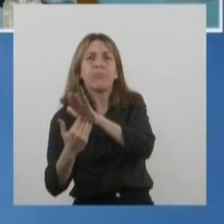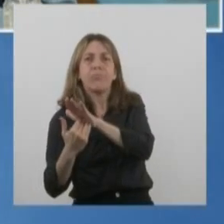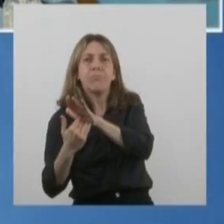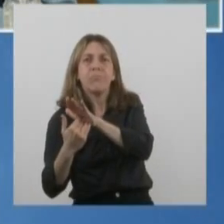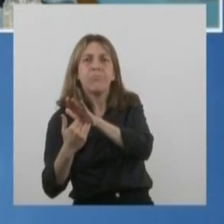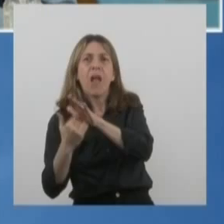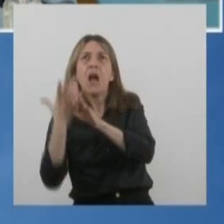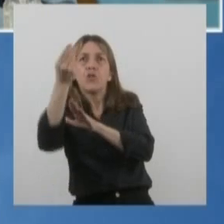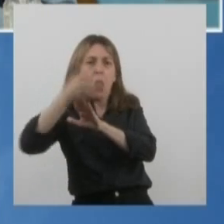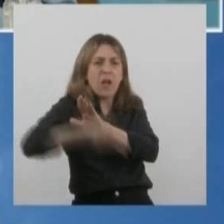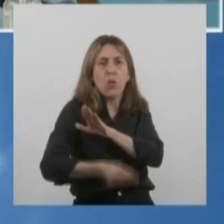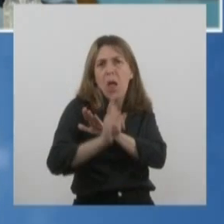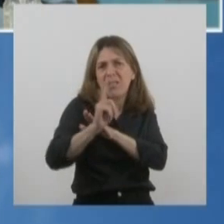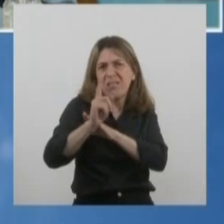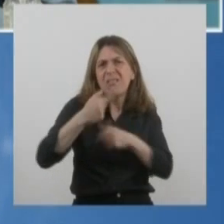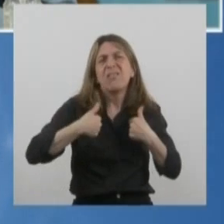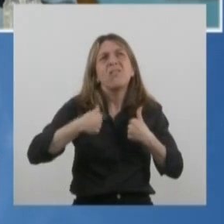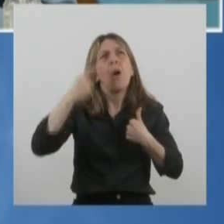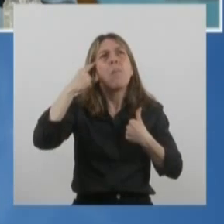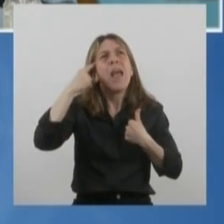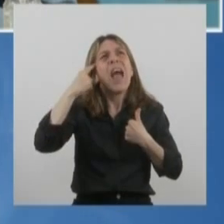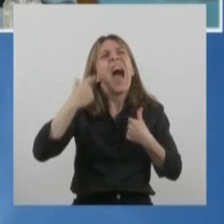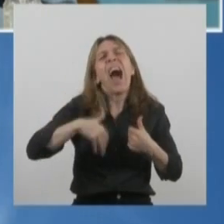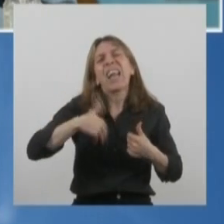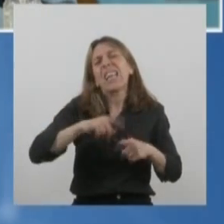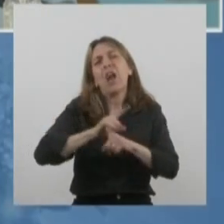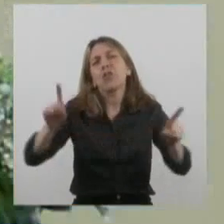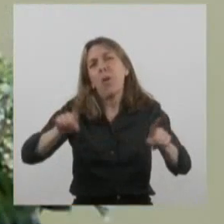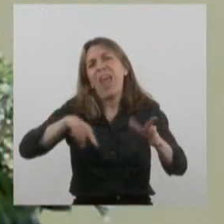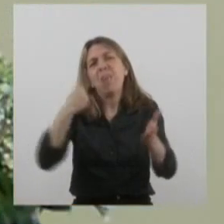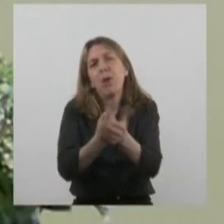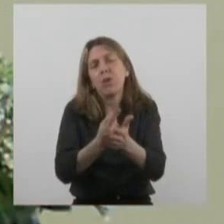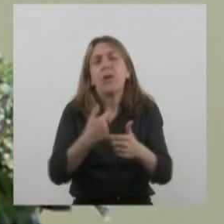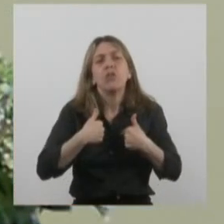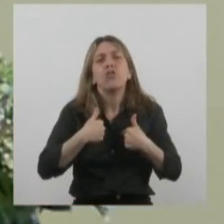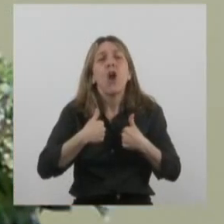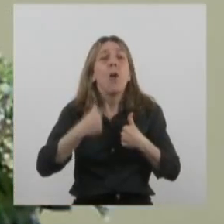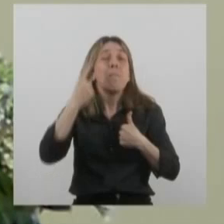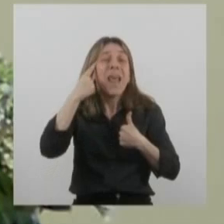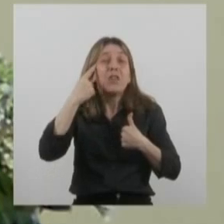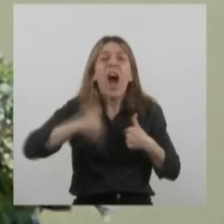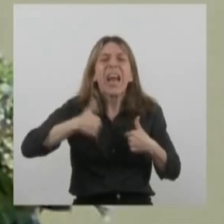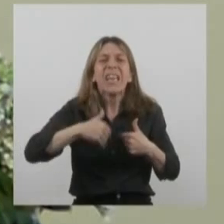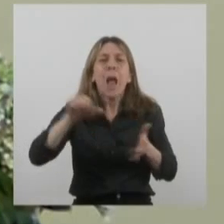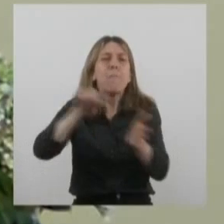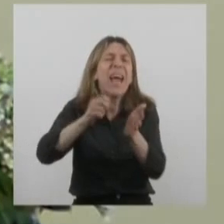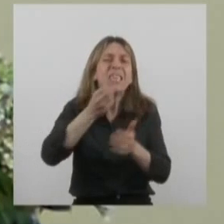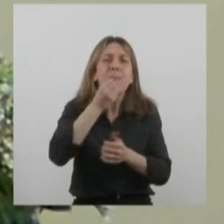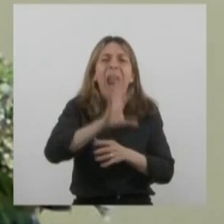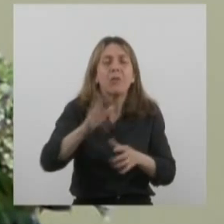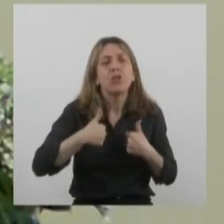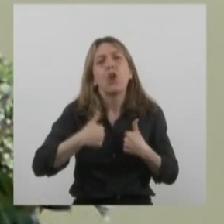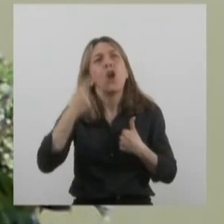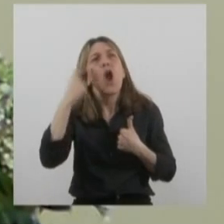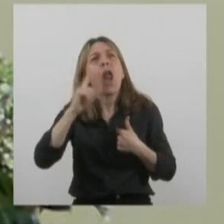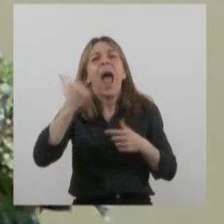los que piensa que la Argentina es un país inviable. Soy de los que piensa que la Argentina es un país maravilloso. Yo no creo que